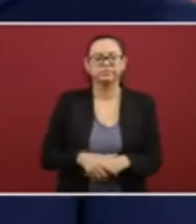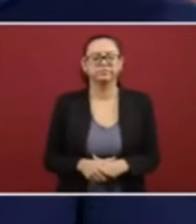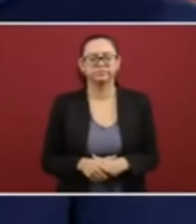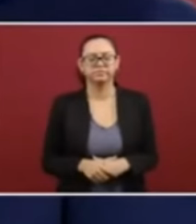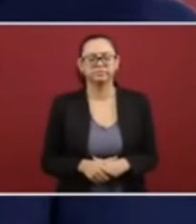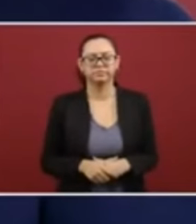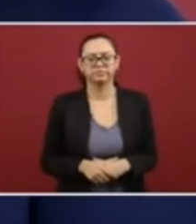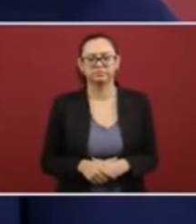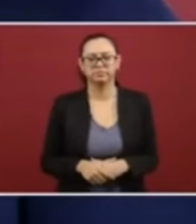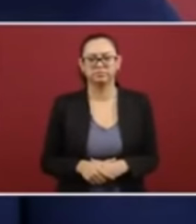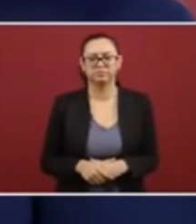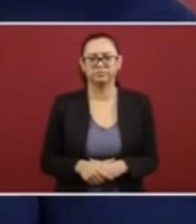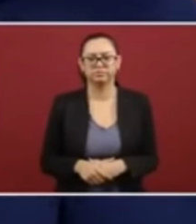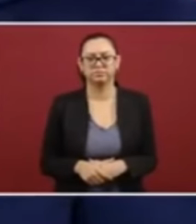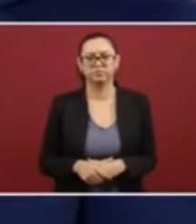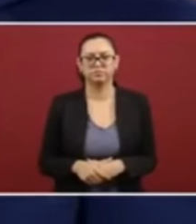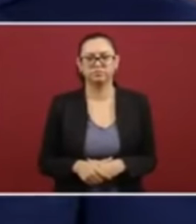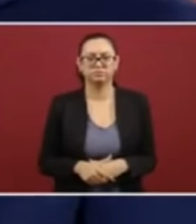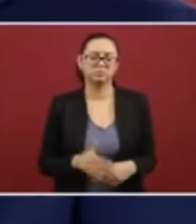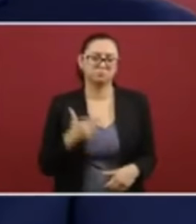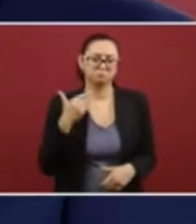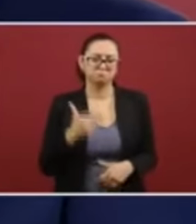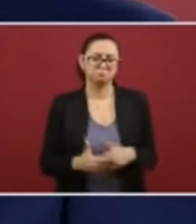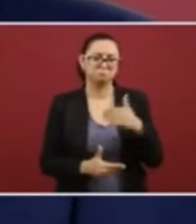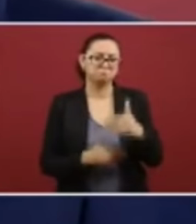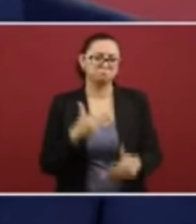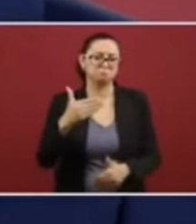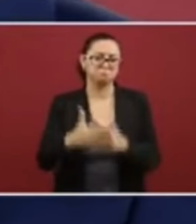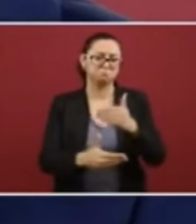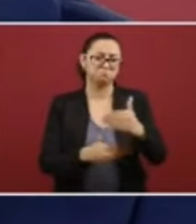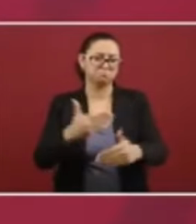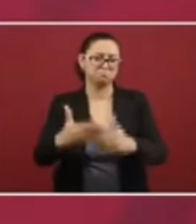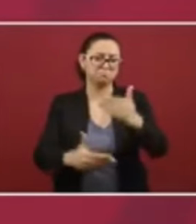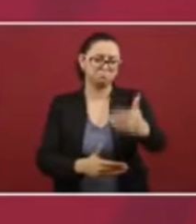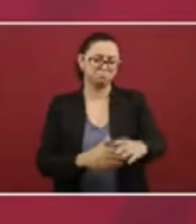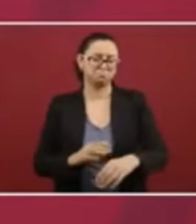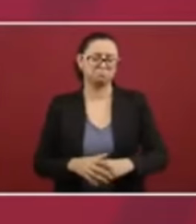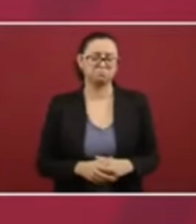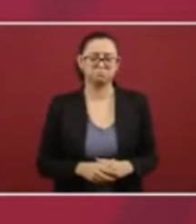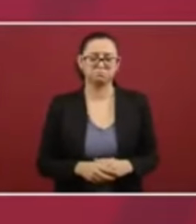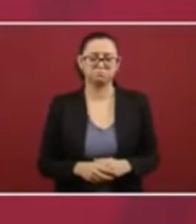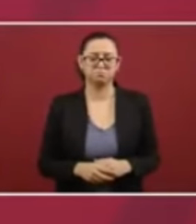y que se va avanzando, pero